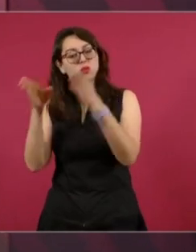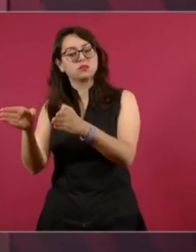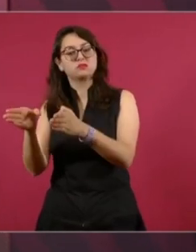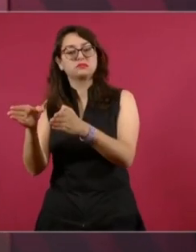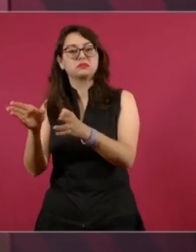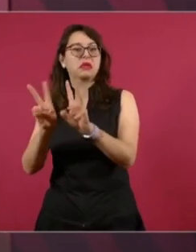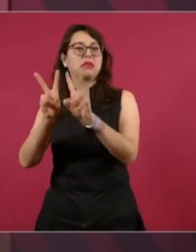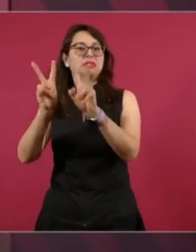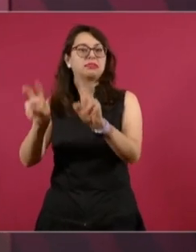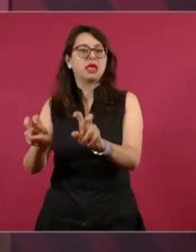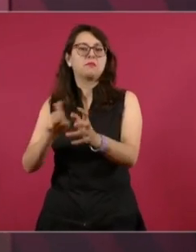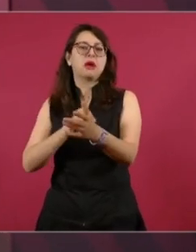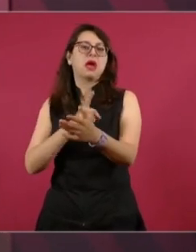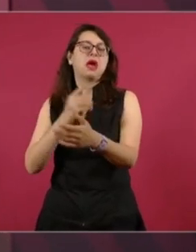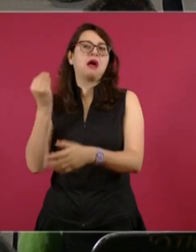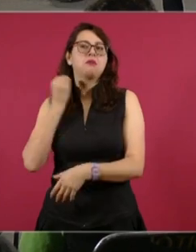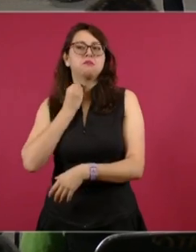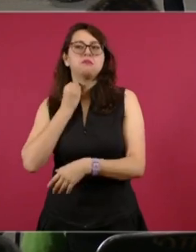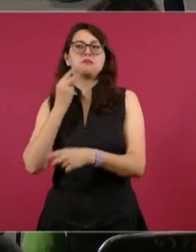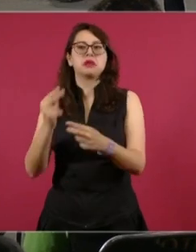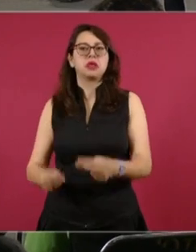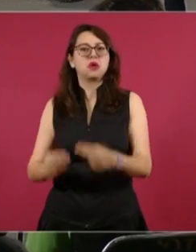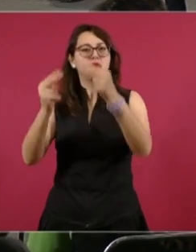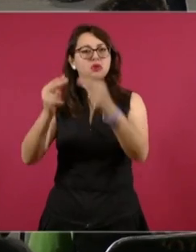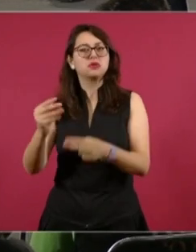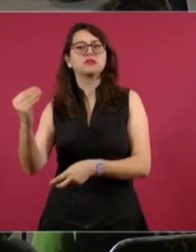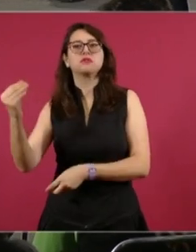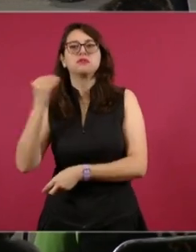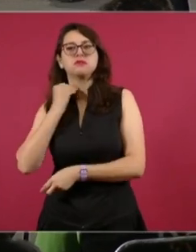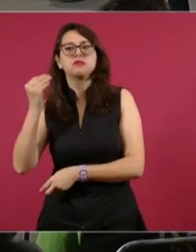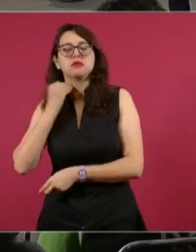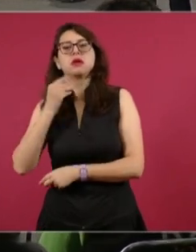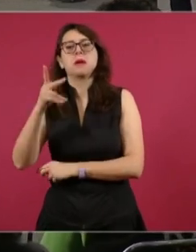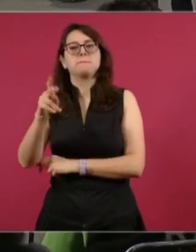a lo mercantil, a lo penal.